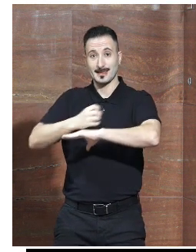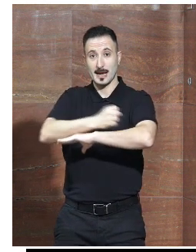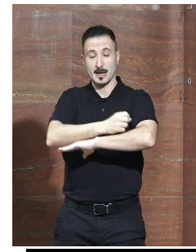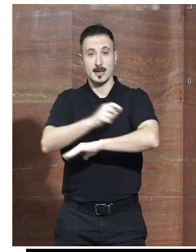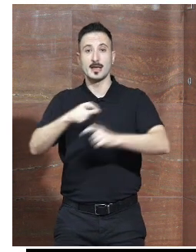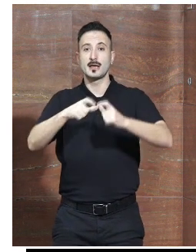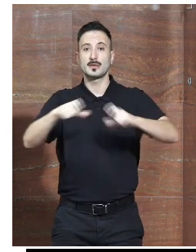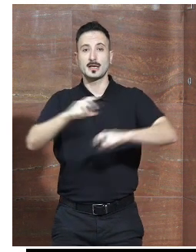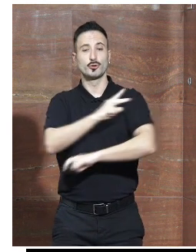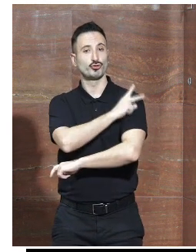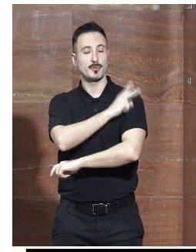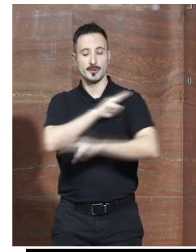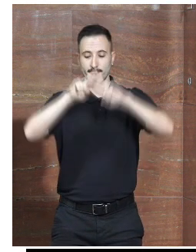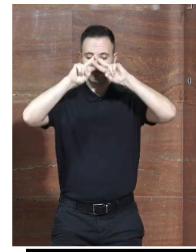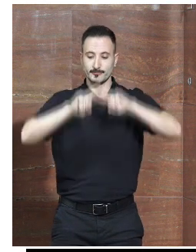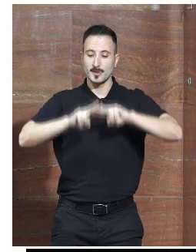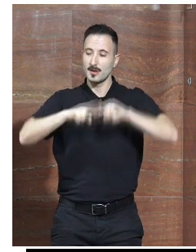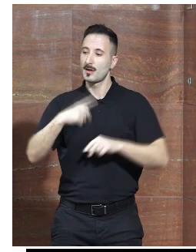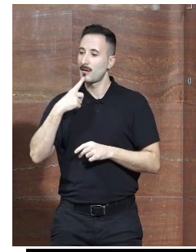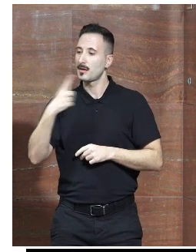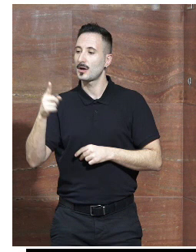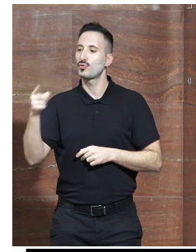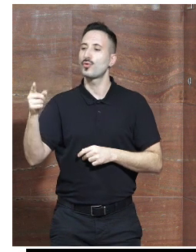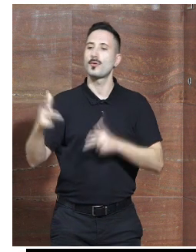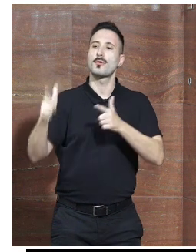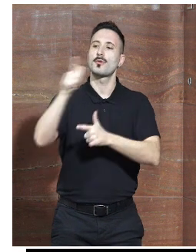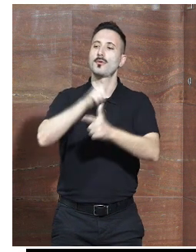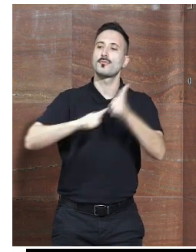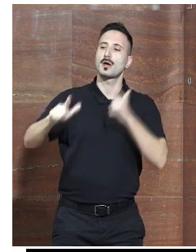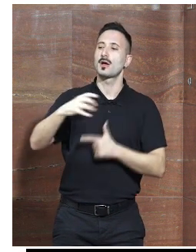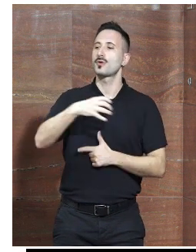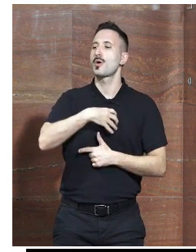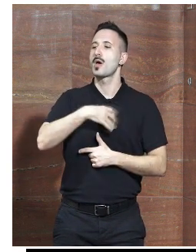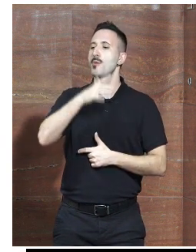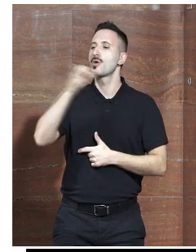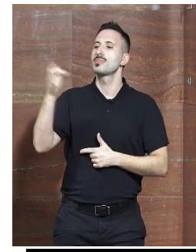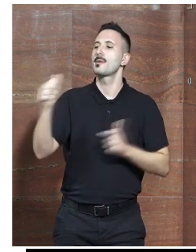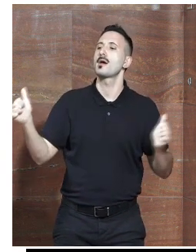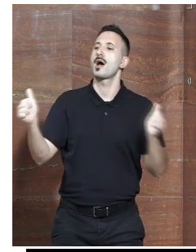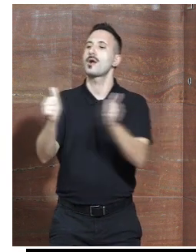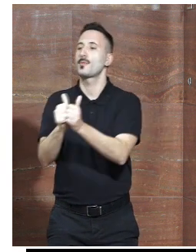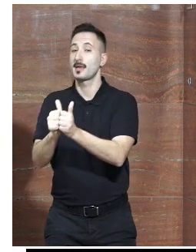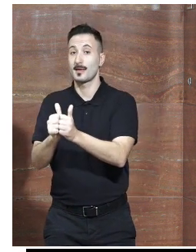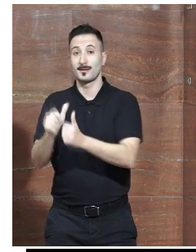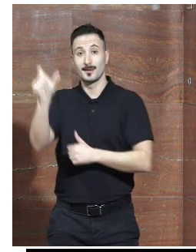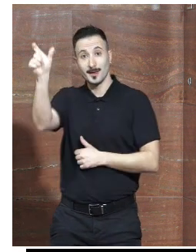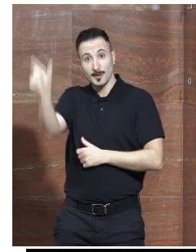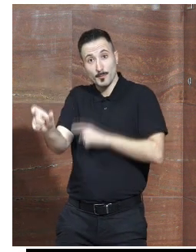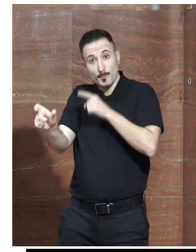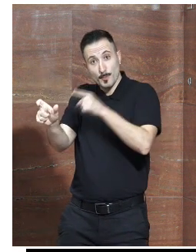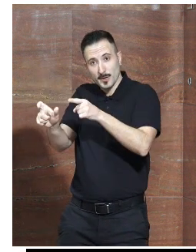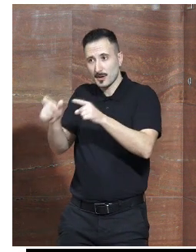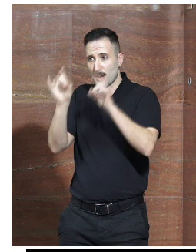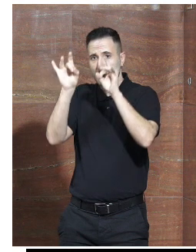supervisor del tren, se le ocurrió decirle que no podía viajar porque tenía que viajar acompañado. Esta persona, pues es como